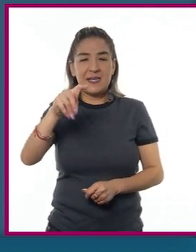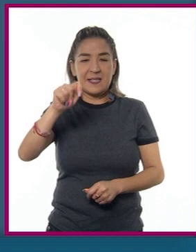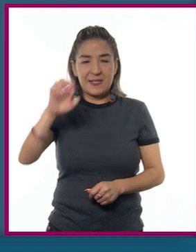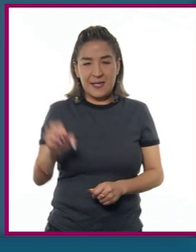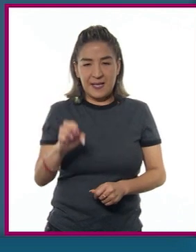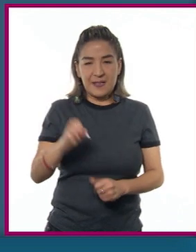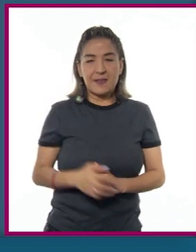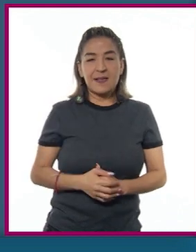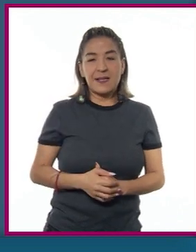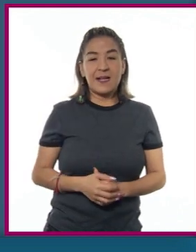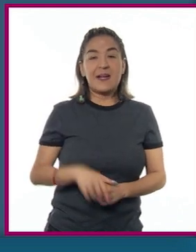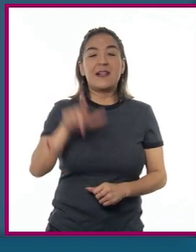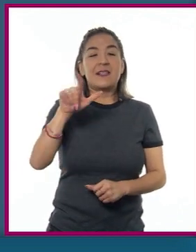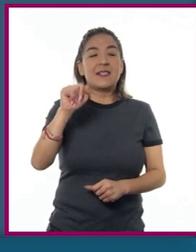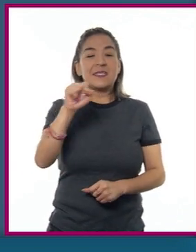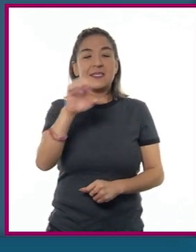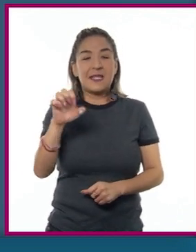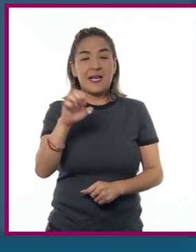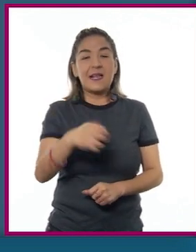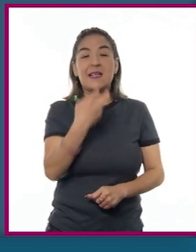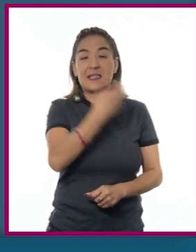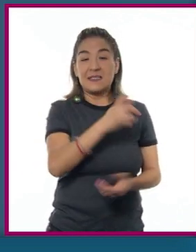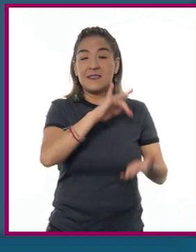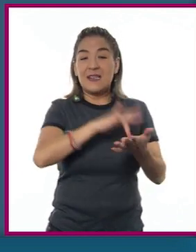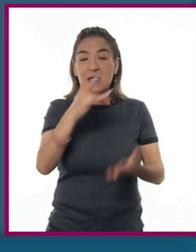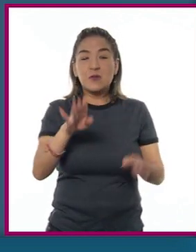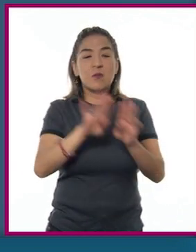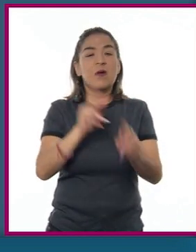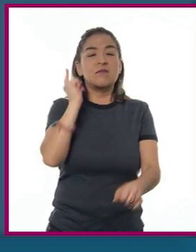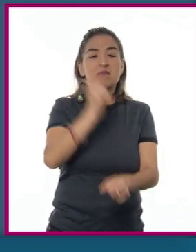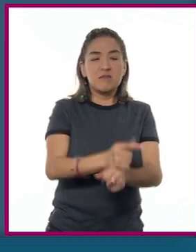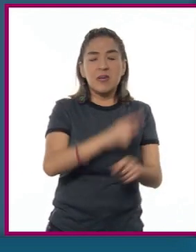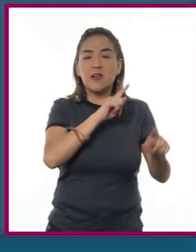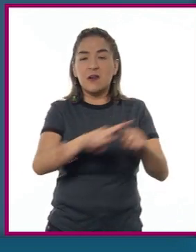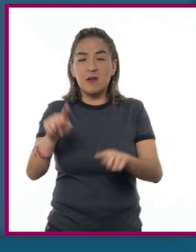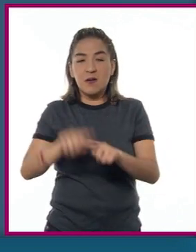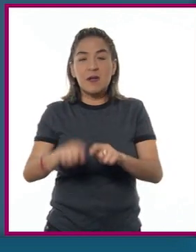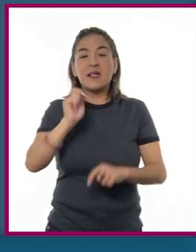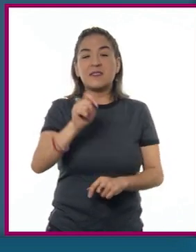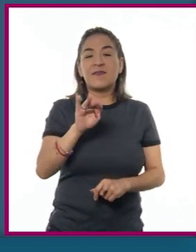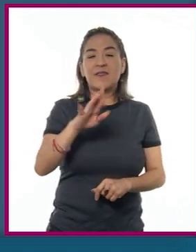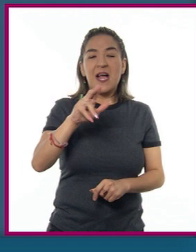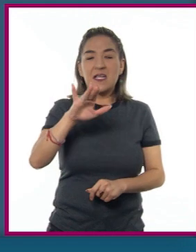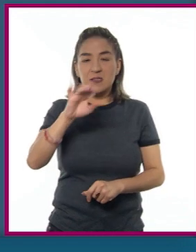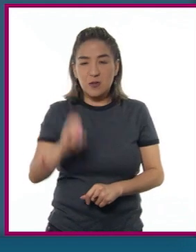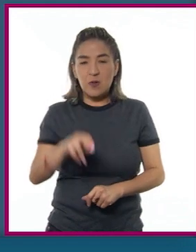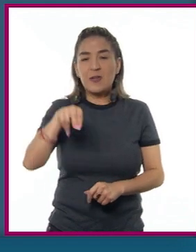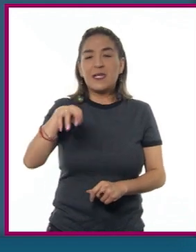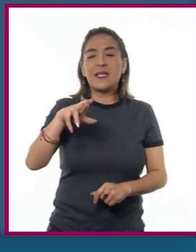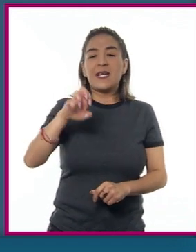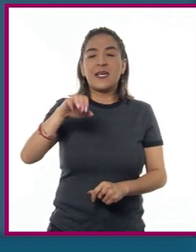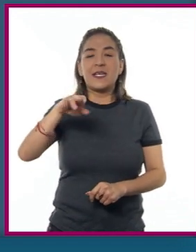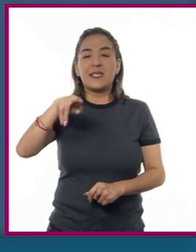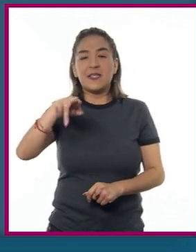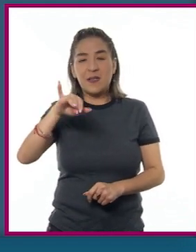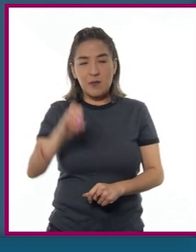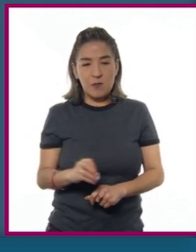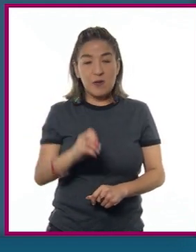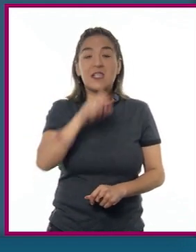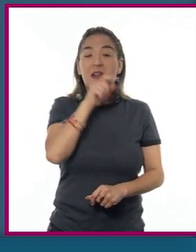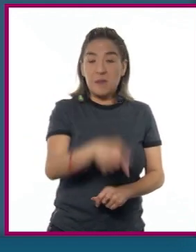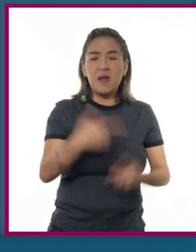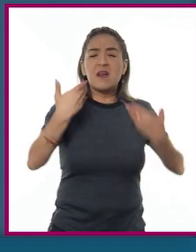Perry y Lisa Meitner. Gracias a ellas se descubrieron elementos como el francio y el renio. Además, contribuyeron